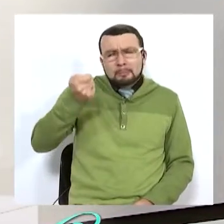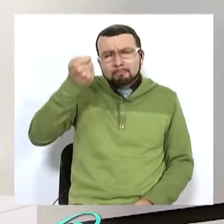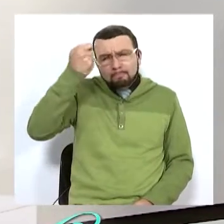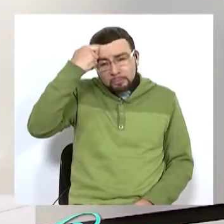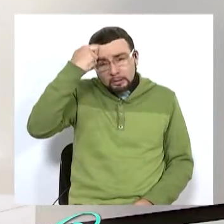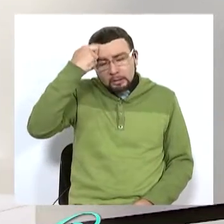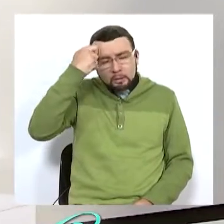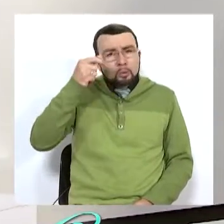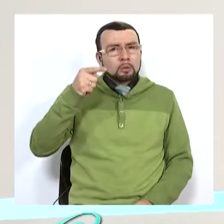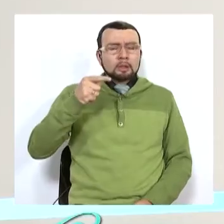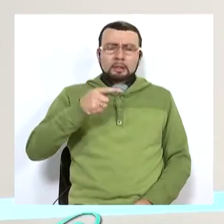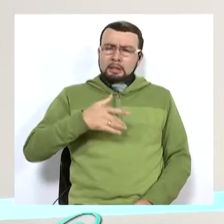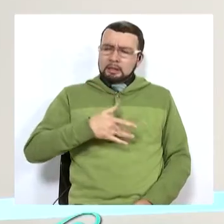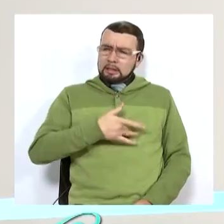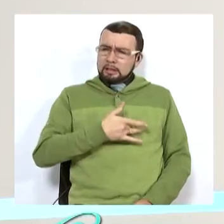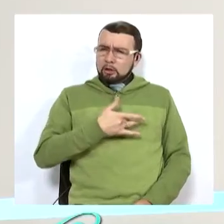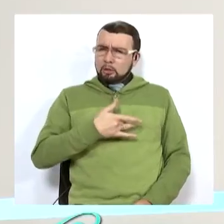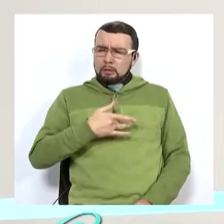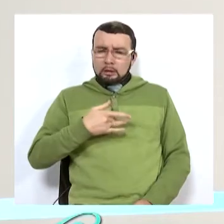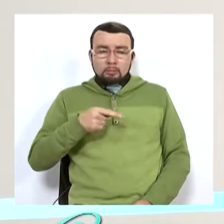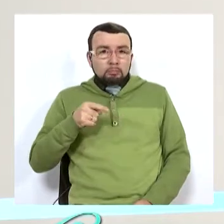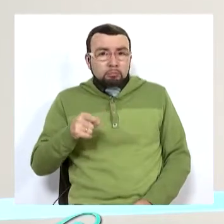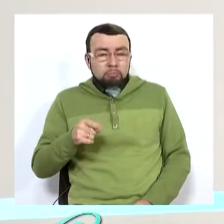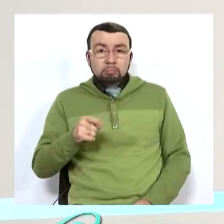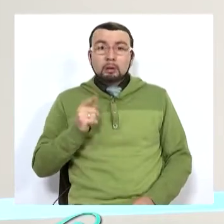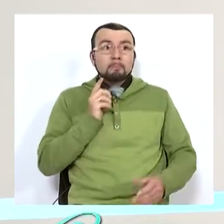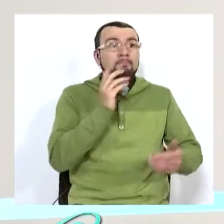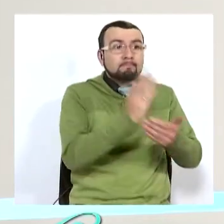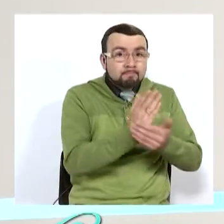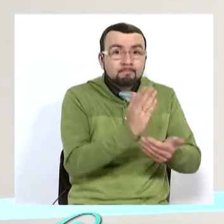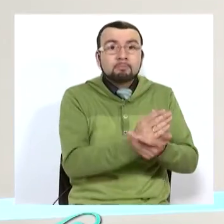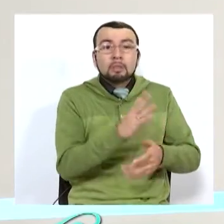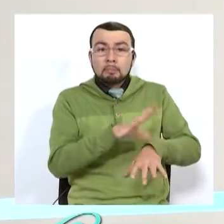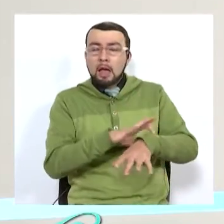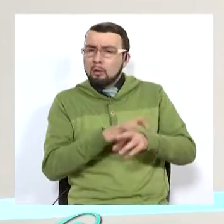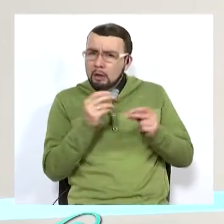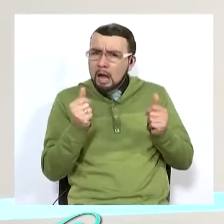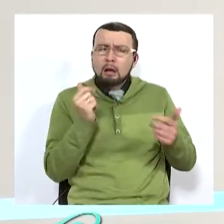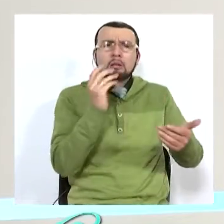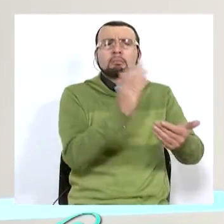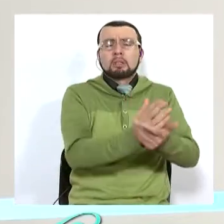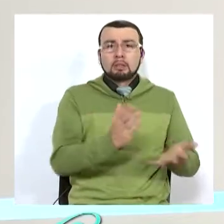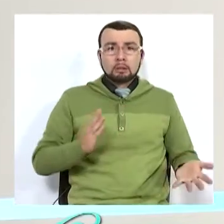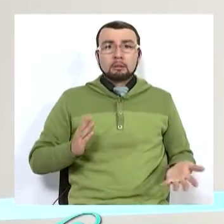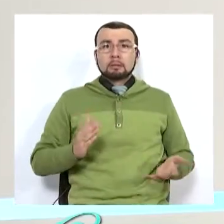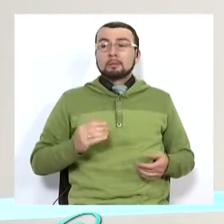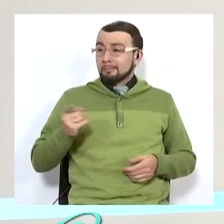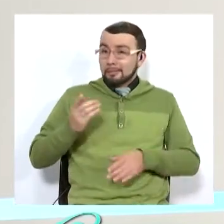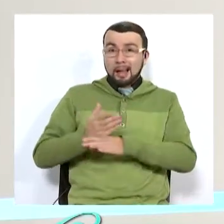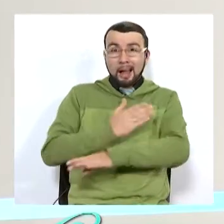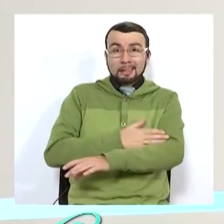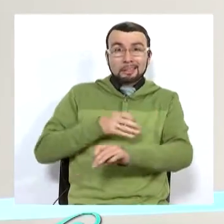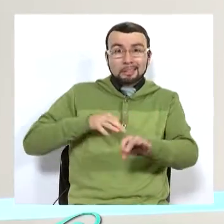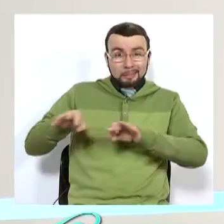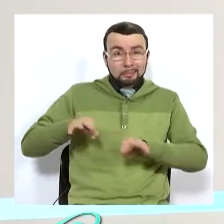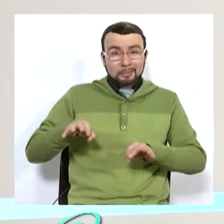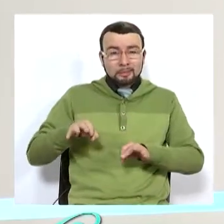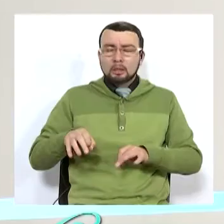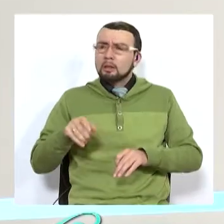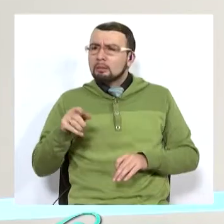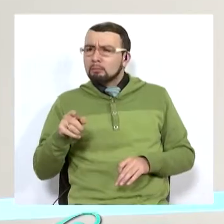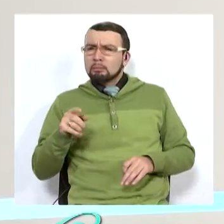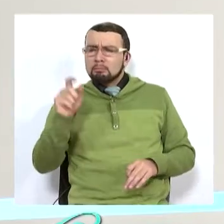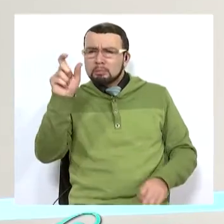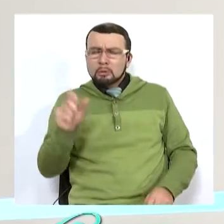los síntomas que una persona pueda estar presentando para que consulten oportunamente, porque miren todo lo que se describió de lo